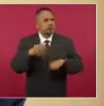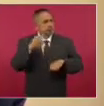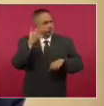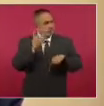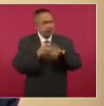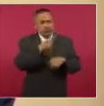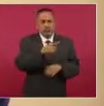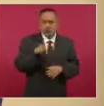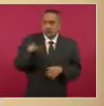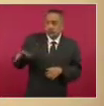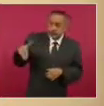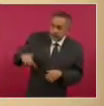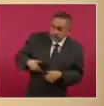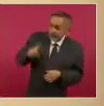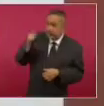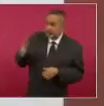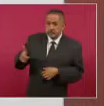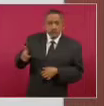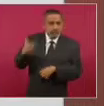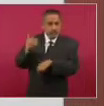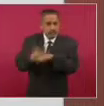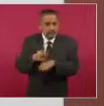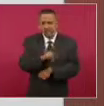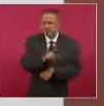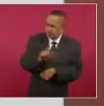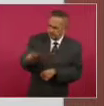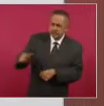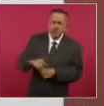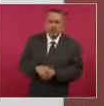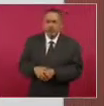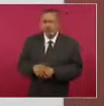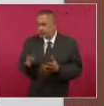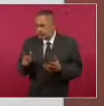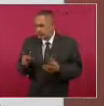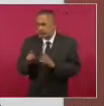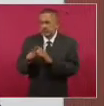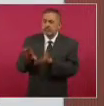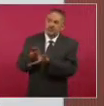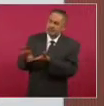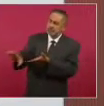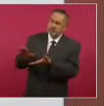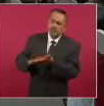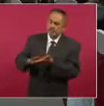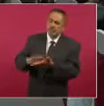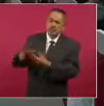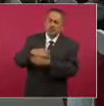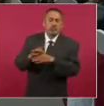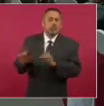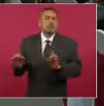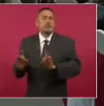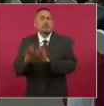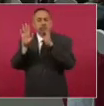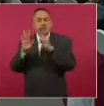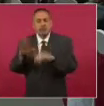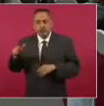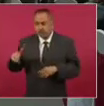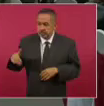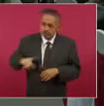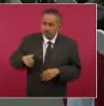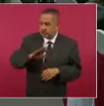por accidentes y enfermedades de los trabajadores, indemnizaciones por muerte o